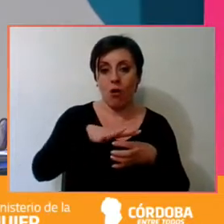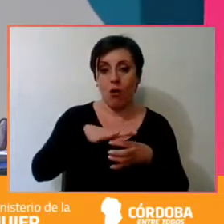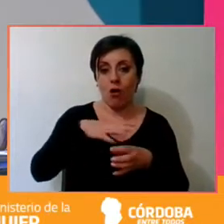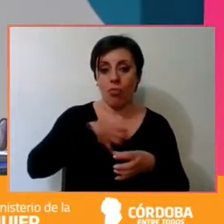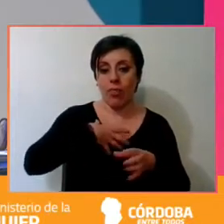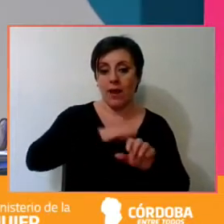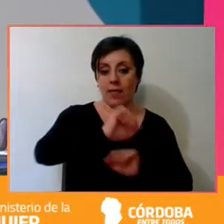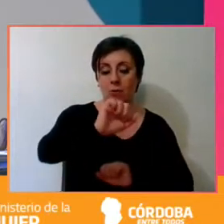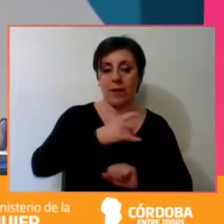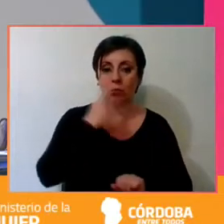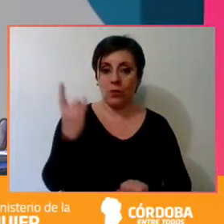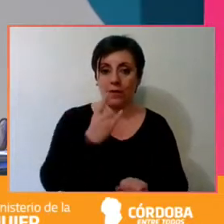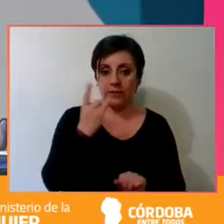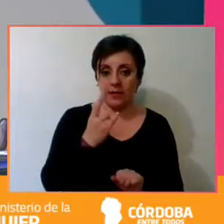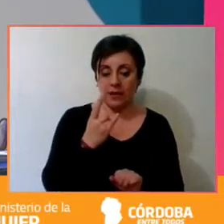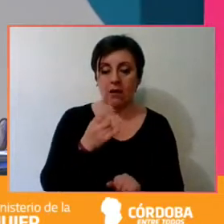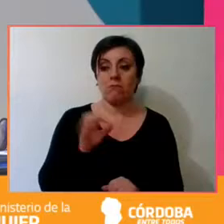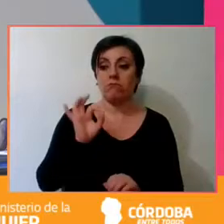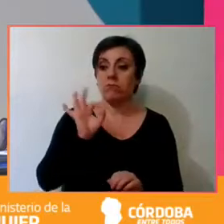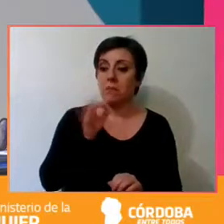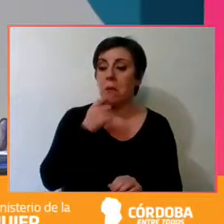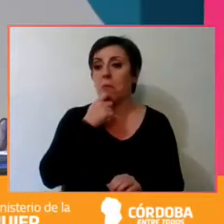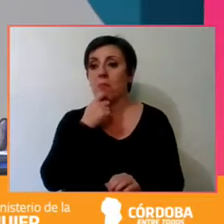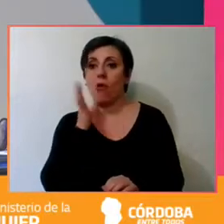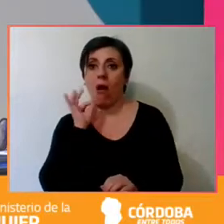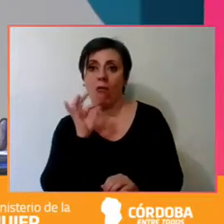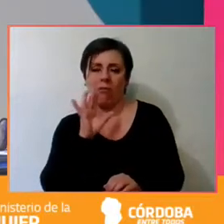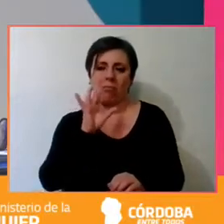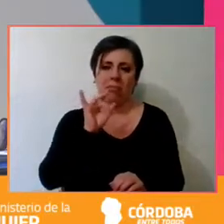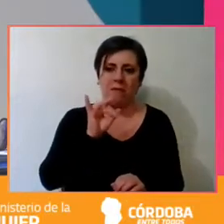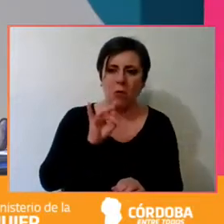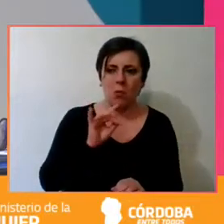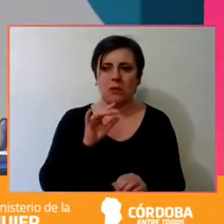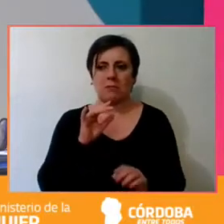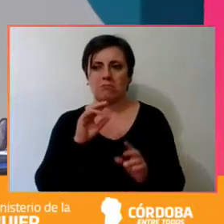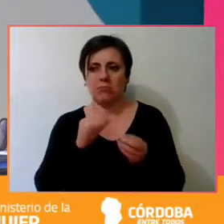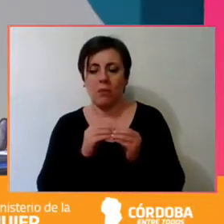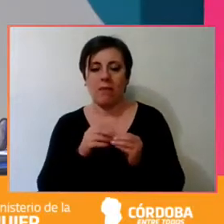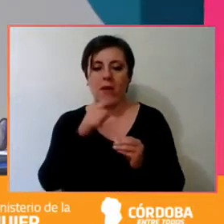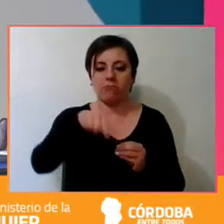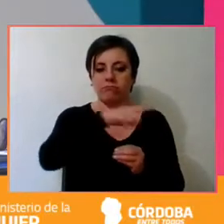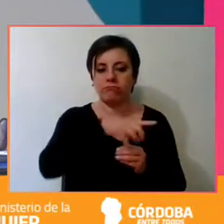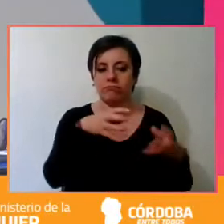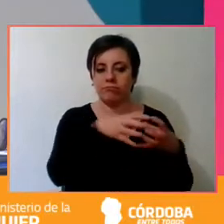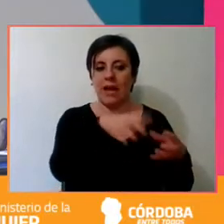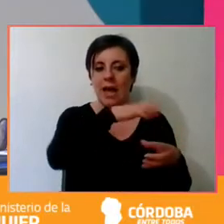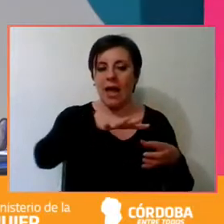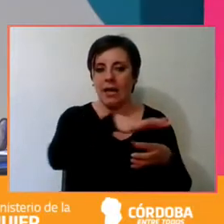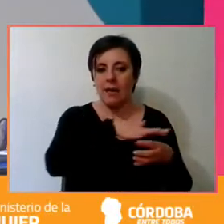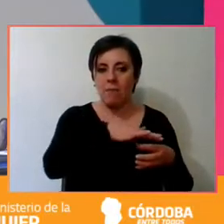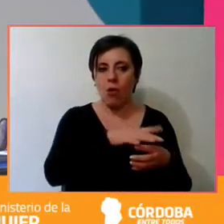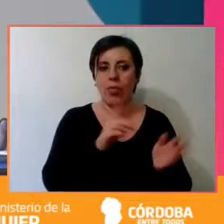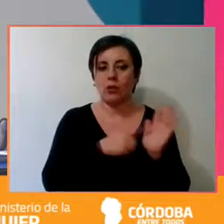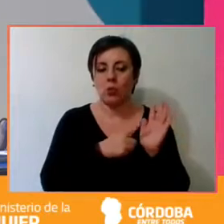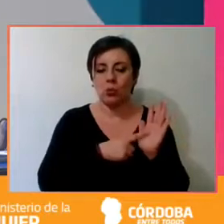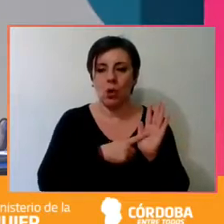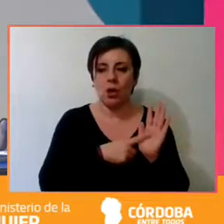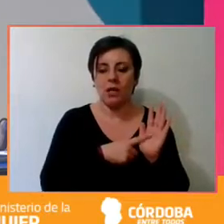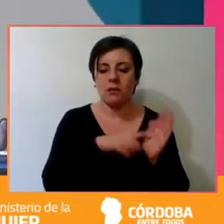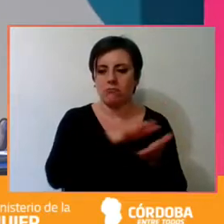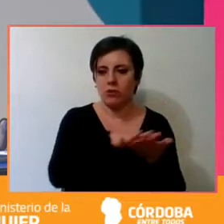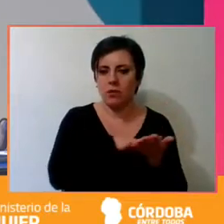universitaria. Sepan que si tienen alguna dificultad va a ser resuelta por el equipo de tutoras y de tutores y